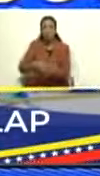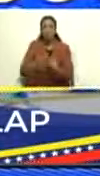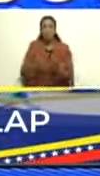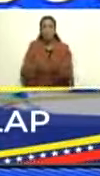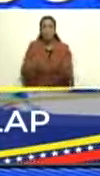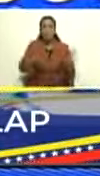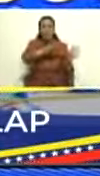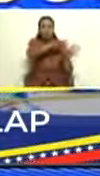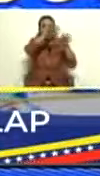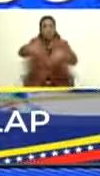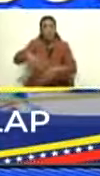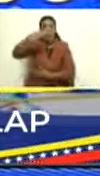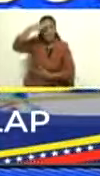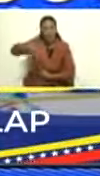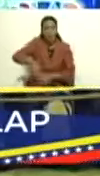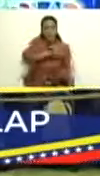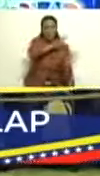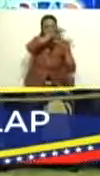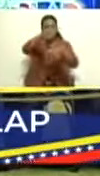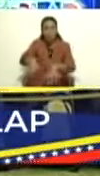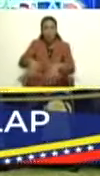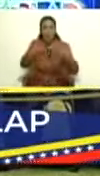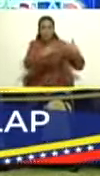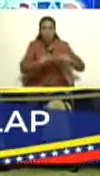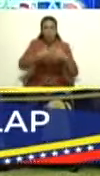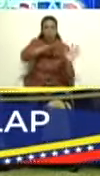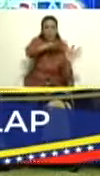¿Pedir invasiones extranjeras?